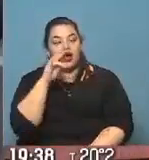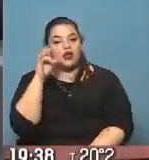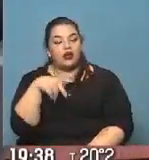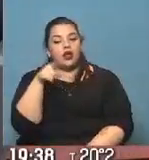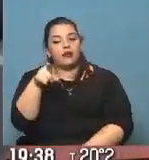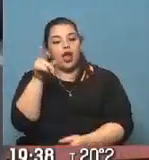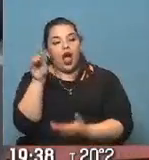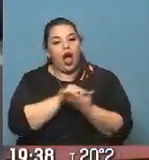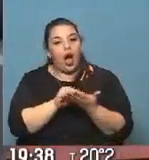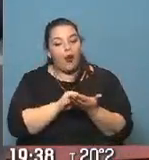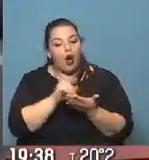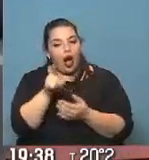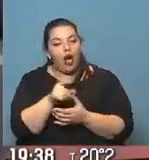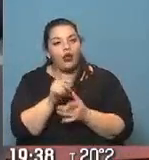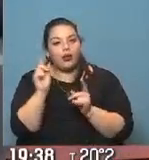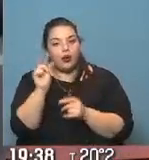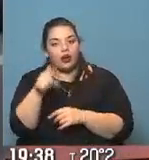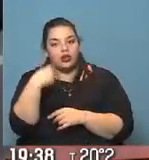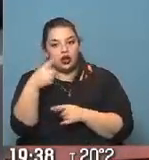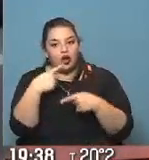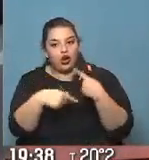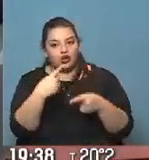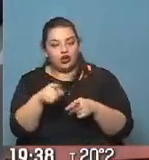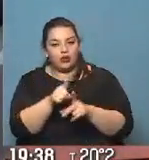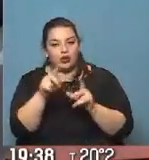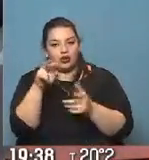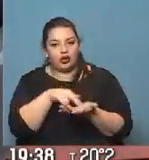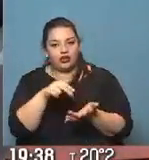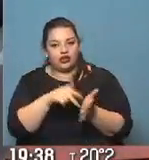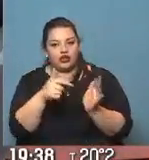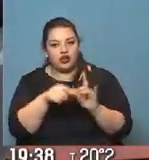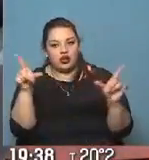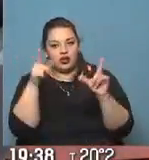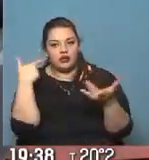especialista en temas previsionales. Enseguida seguimos en el noticiero central de la televisión pública para todo el país.